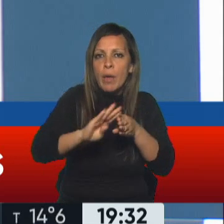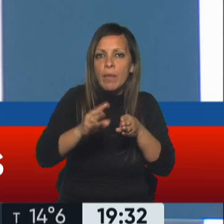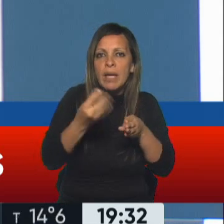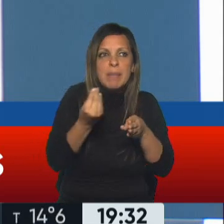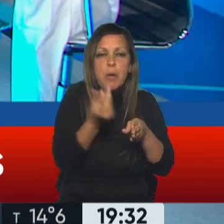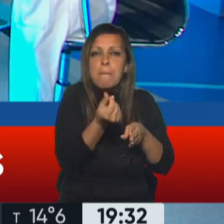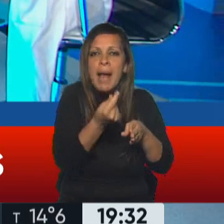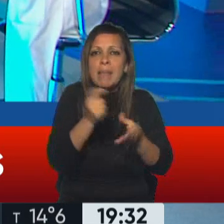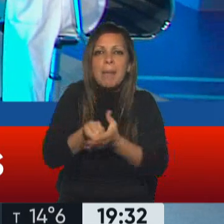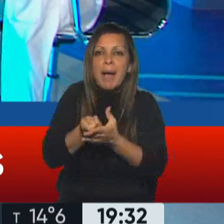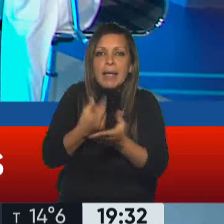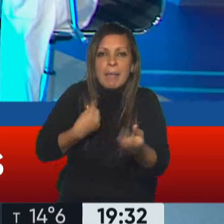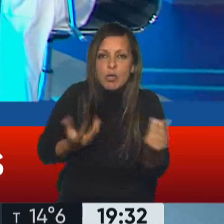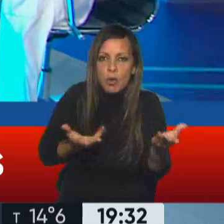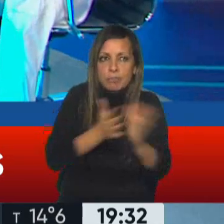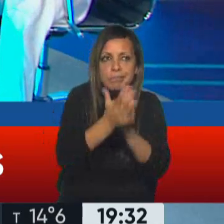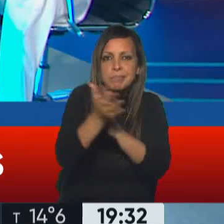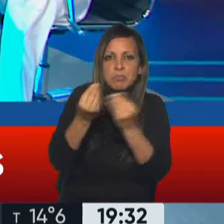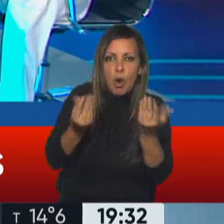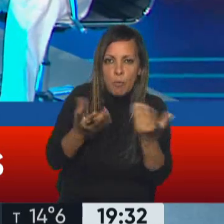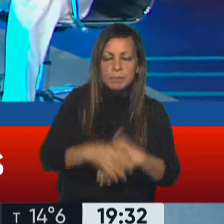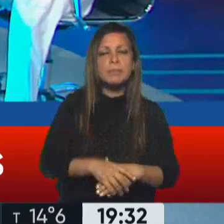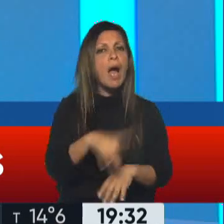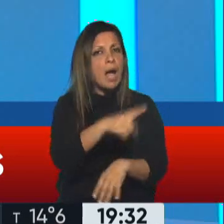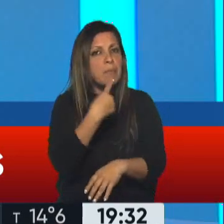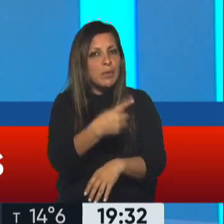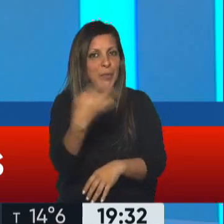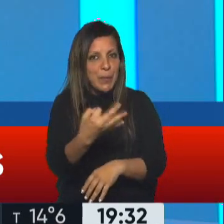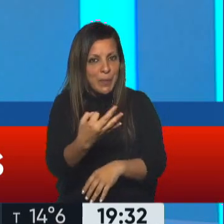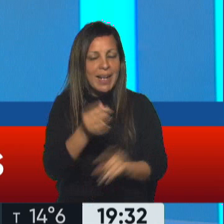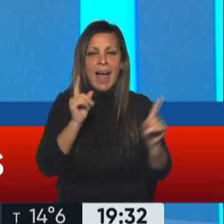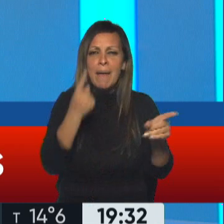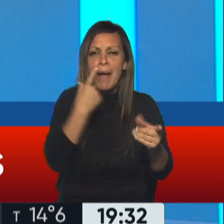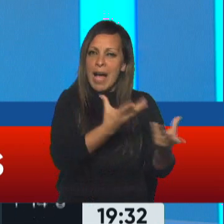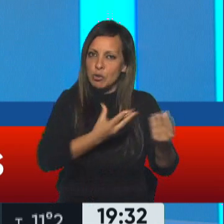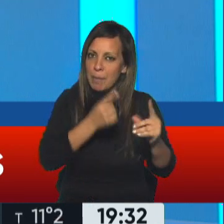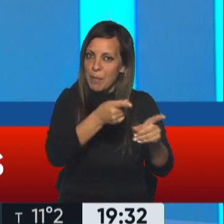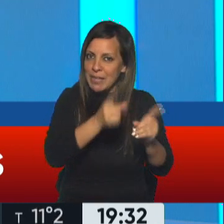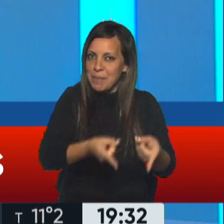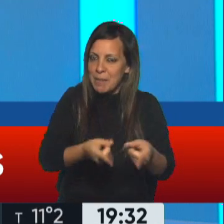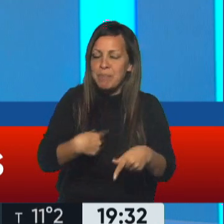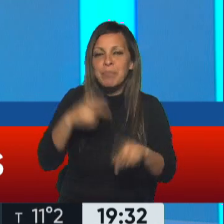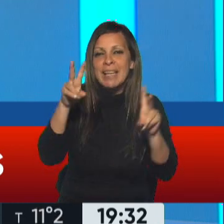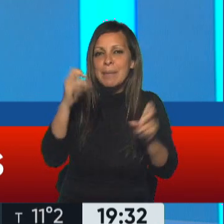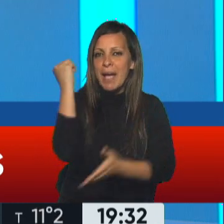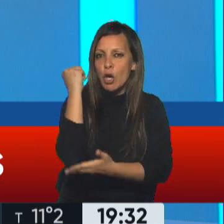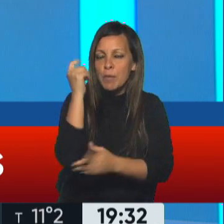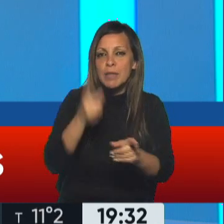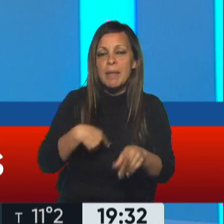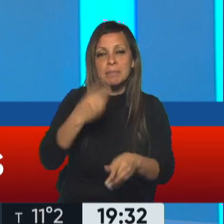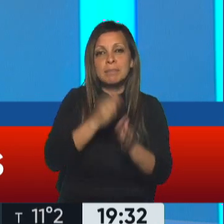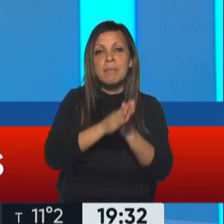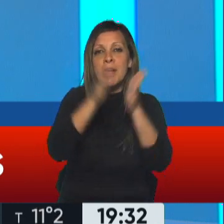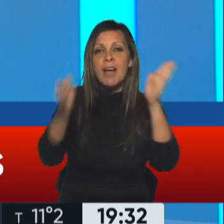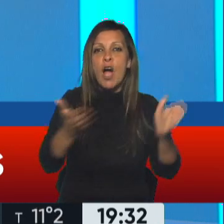dinero. Claro. Esa es una muy buena pregunta. Vas teniendo en cuenta, Nazarena, guíame vos, en la cuestión económica, que durante el gobierno de